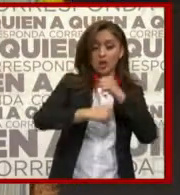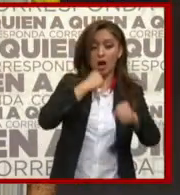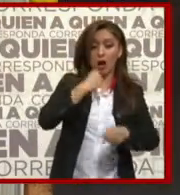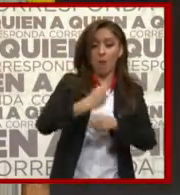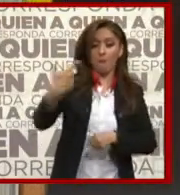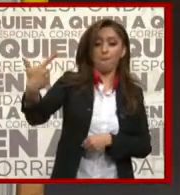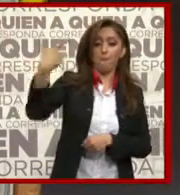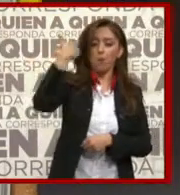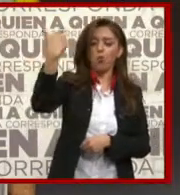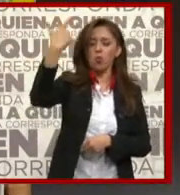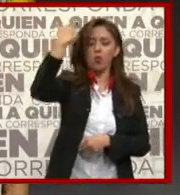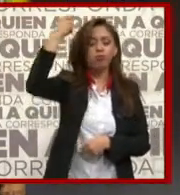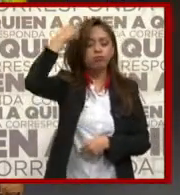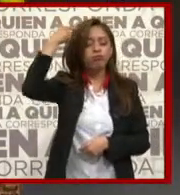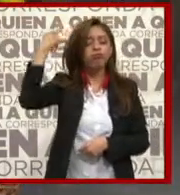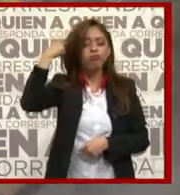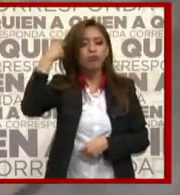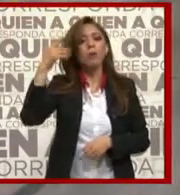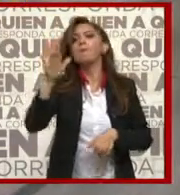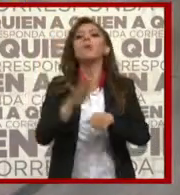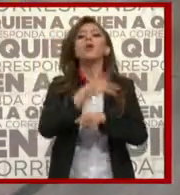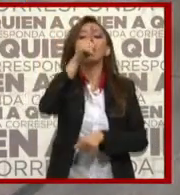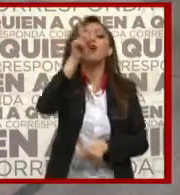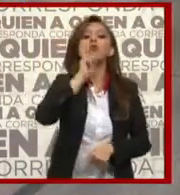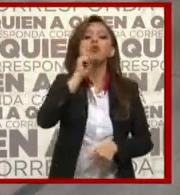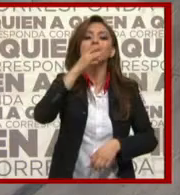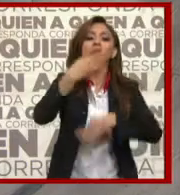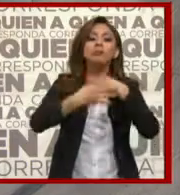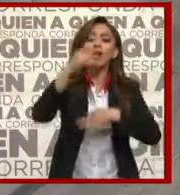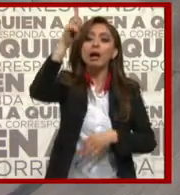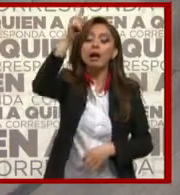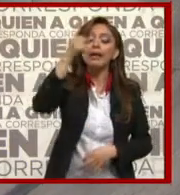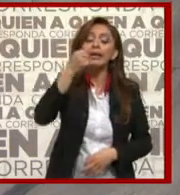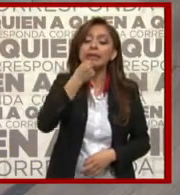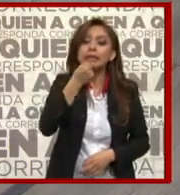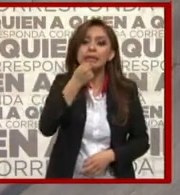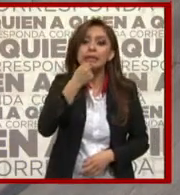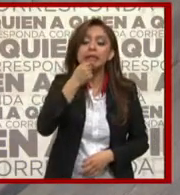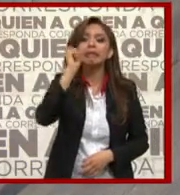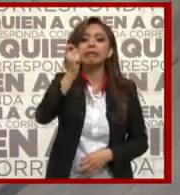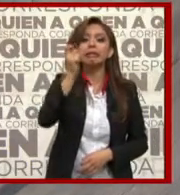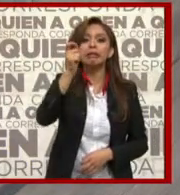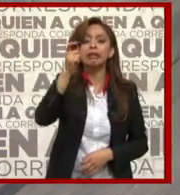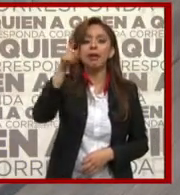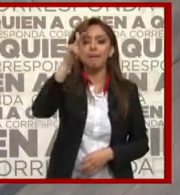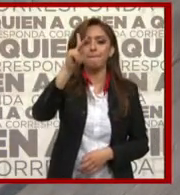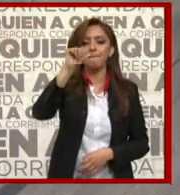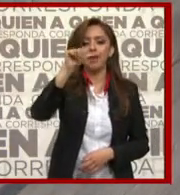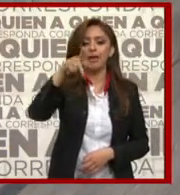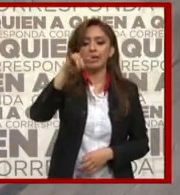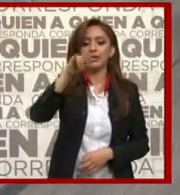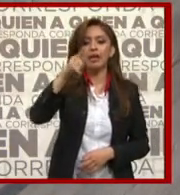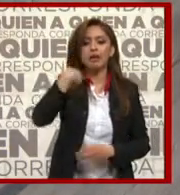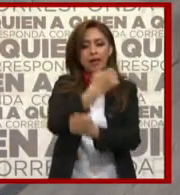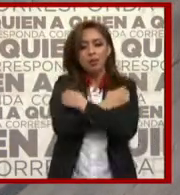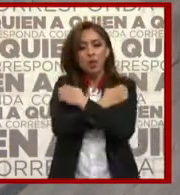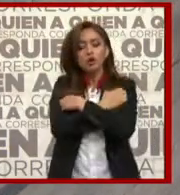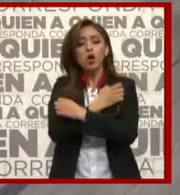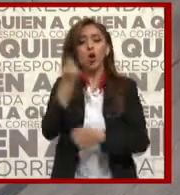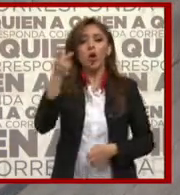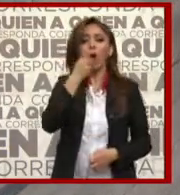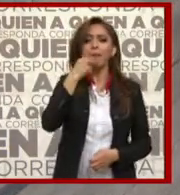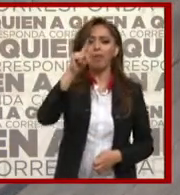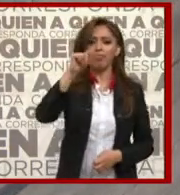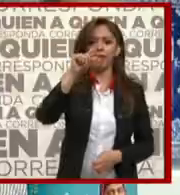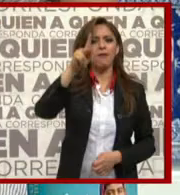baleada en su cabeza porque ella pugnaba porque la las niñas tuvieran acceso a la educación en Pakistán y los señores talibanes decían que